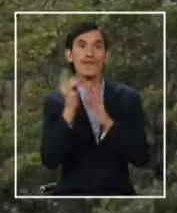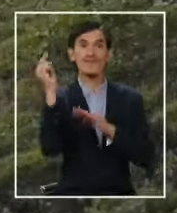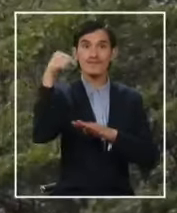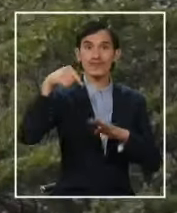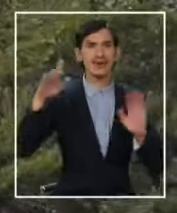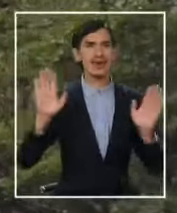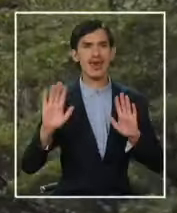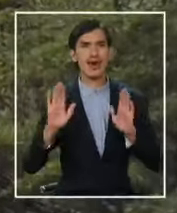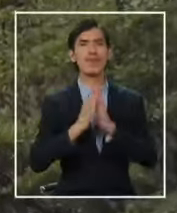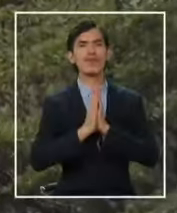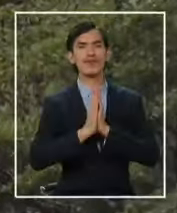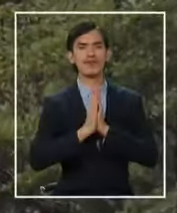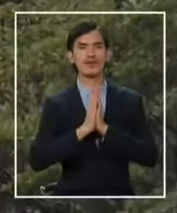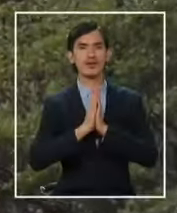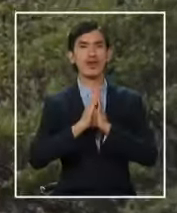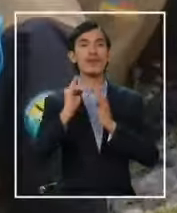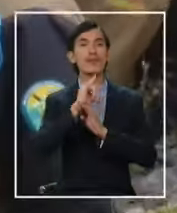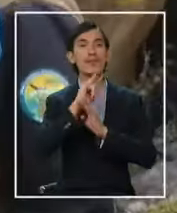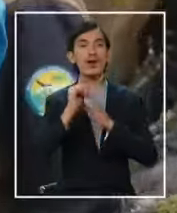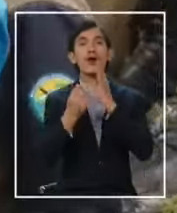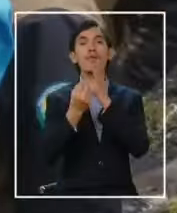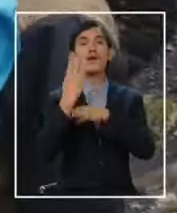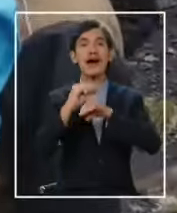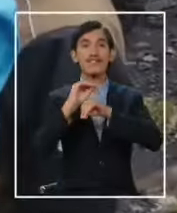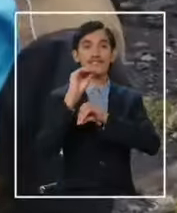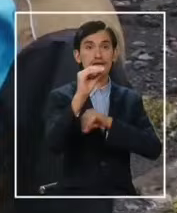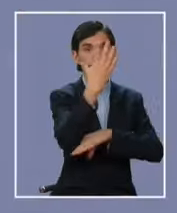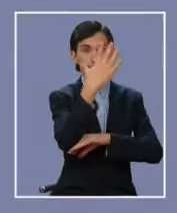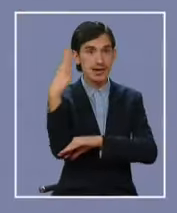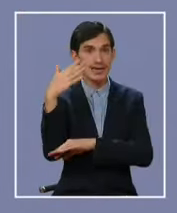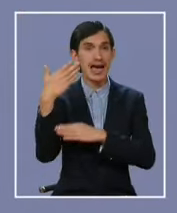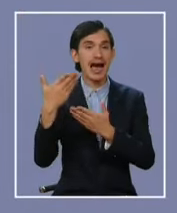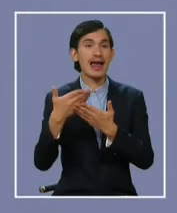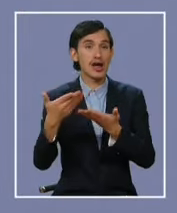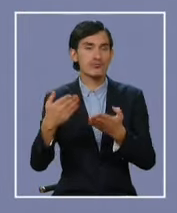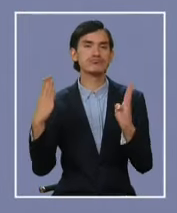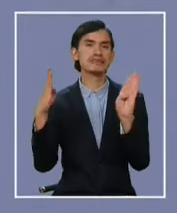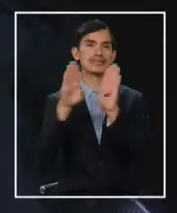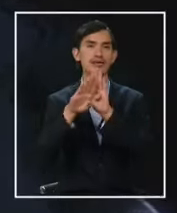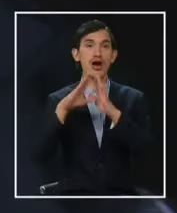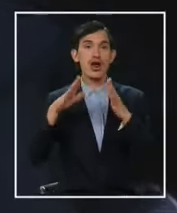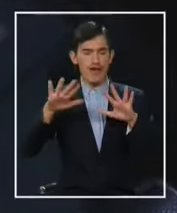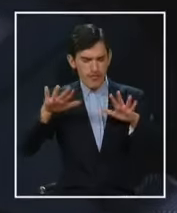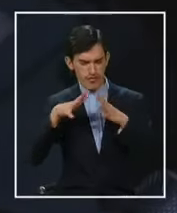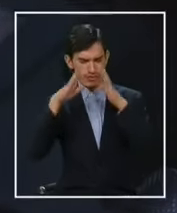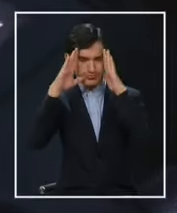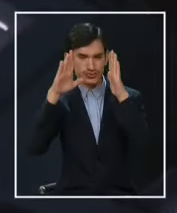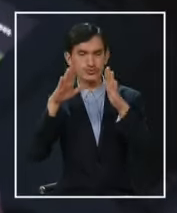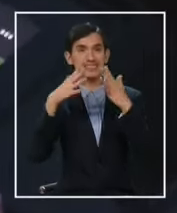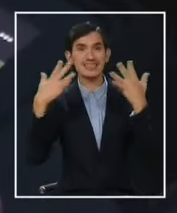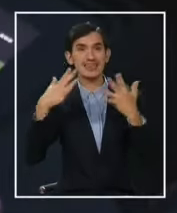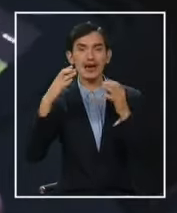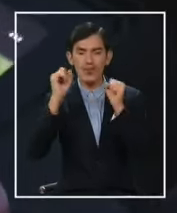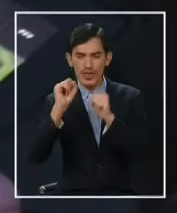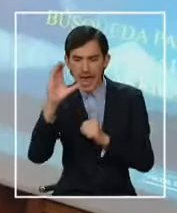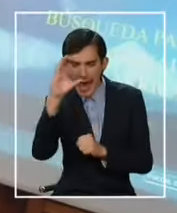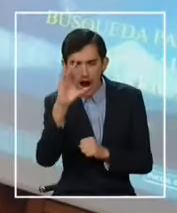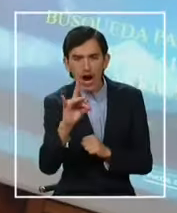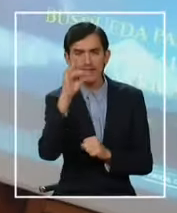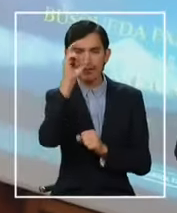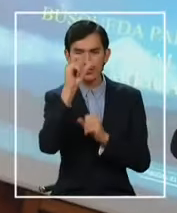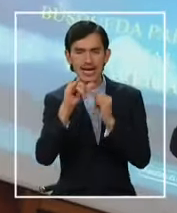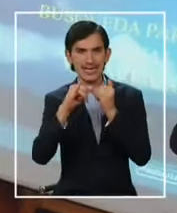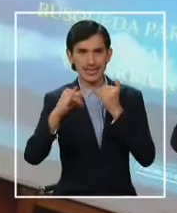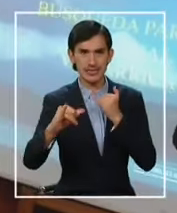hacerlo. Hasta nuevo aviso, el parque estará cerrado. Hoy los esfuerzos están centrados en dar con el ingeniero.